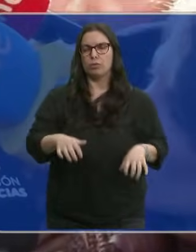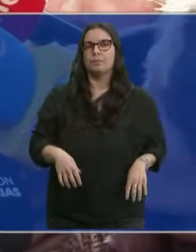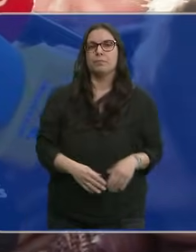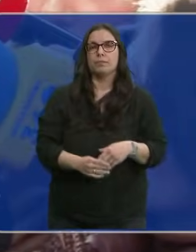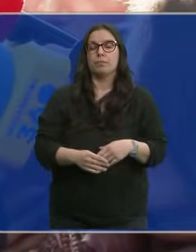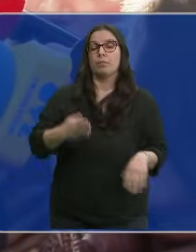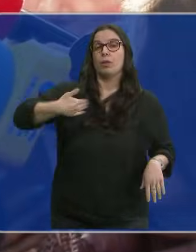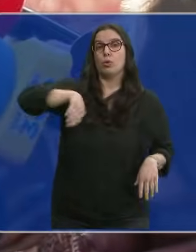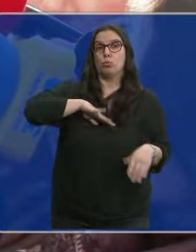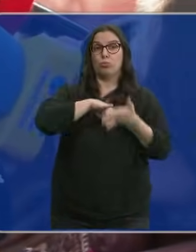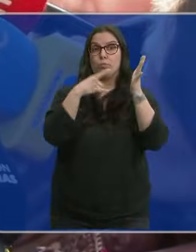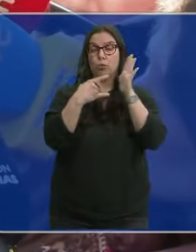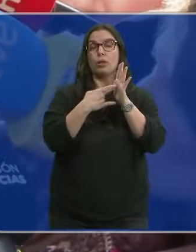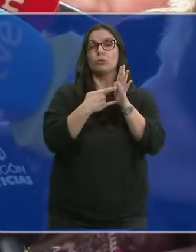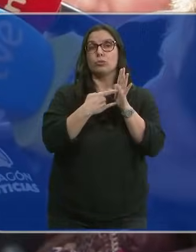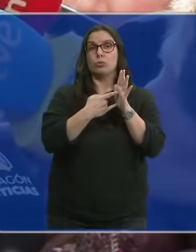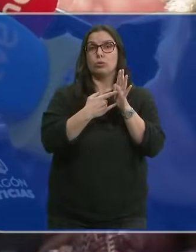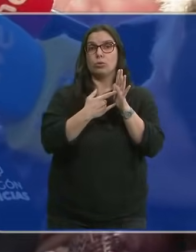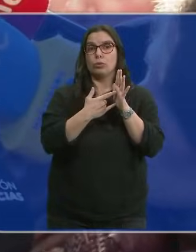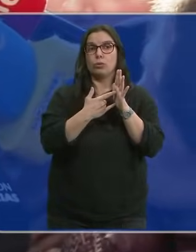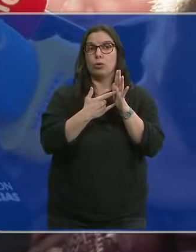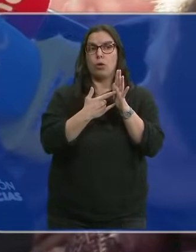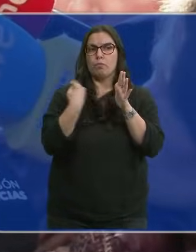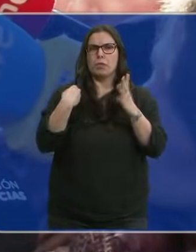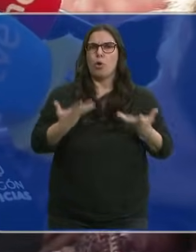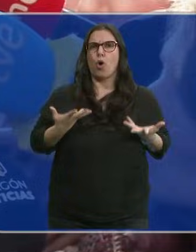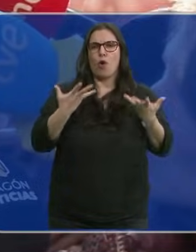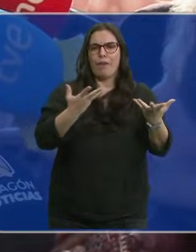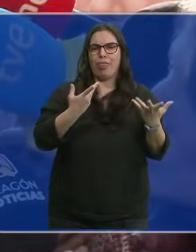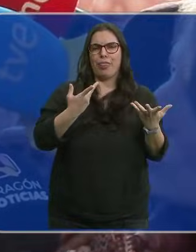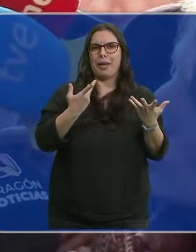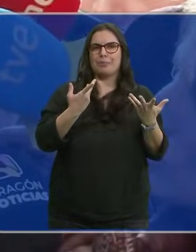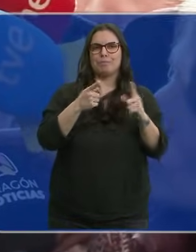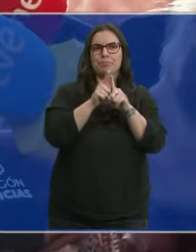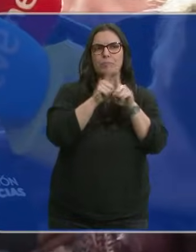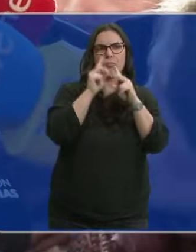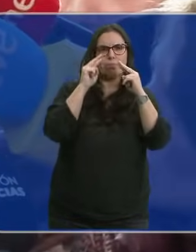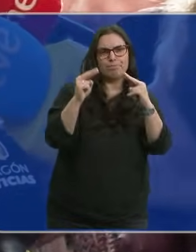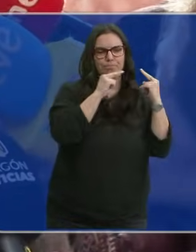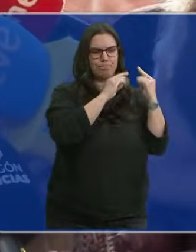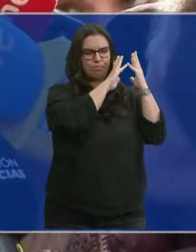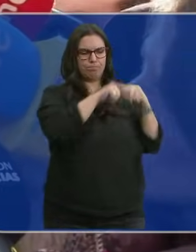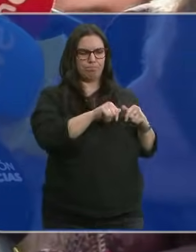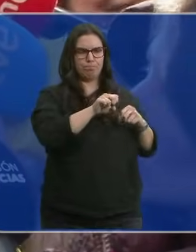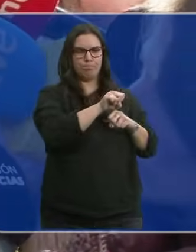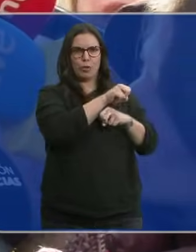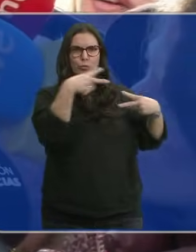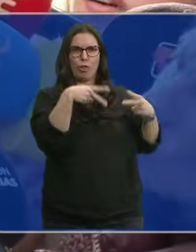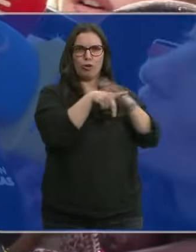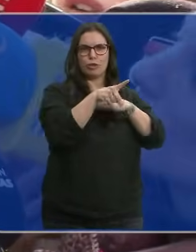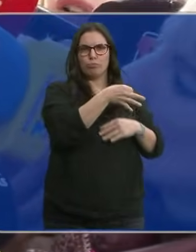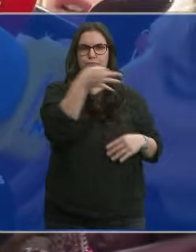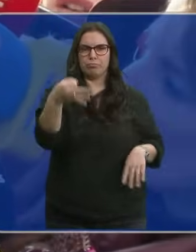León. Nuestro proyecto es el que puede ofrecer un balance de gestión y de resultado muy